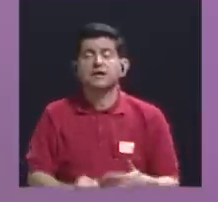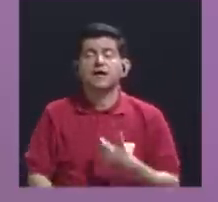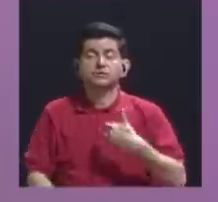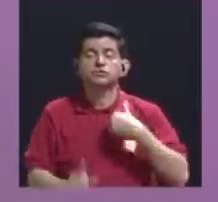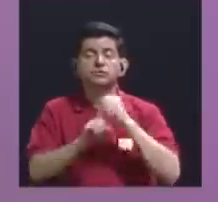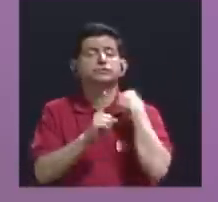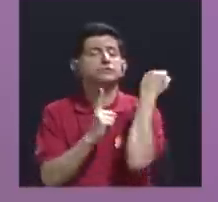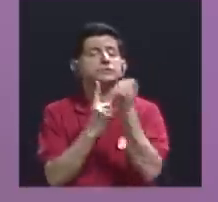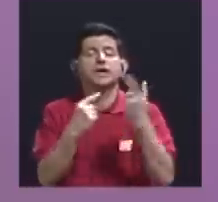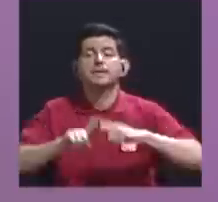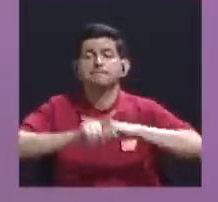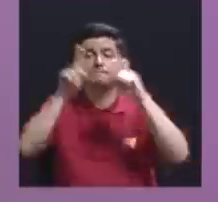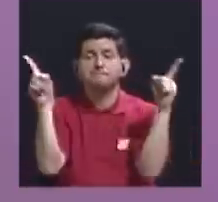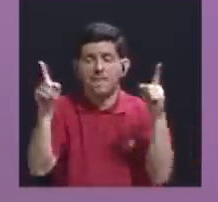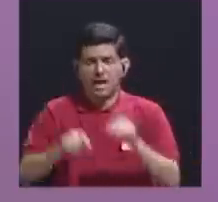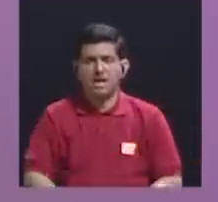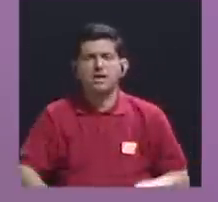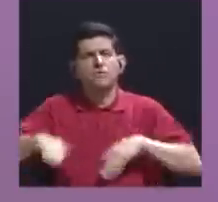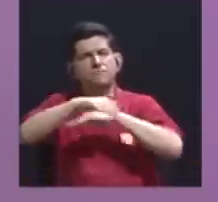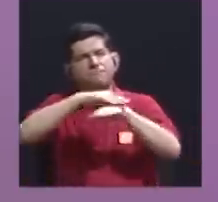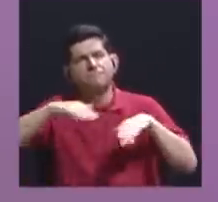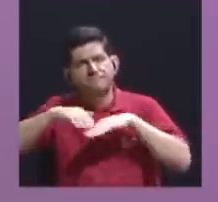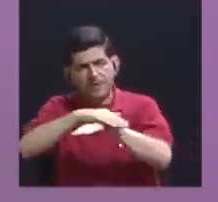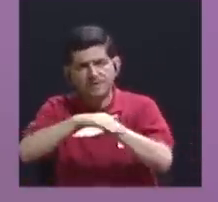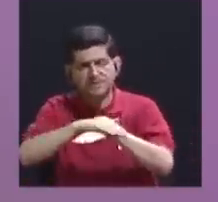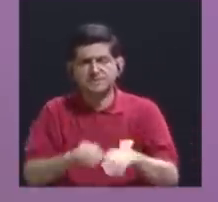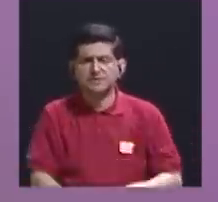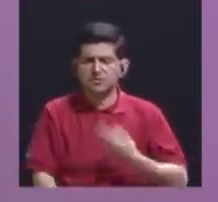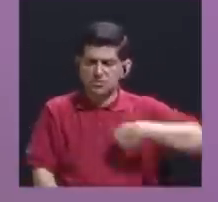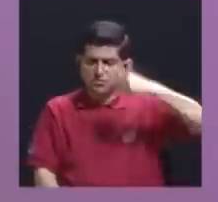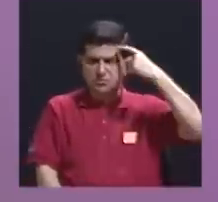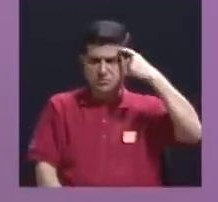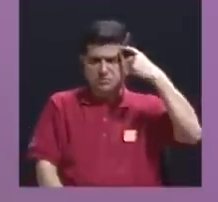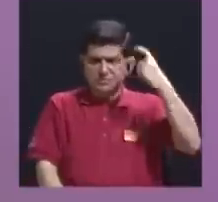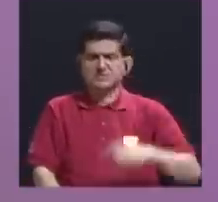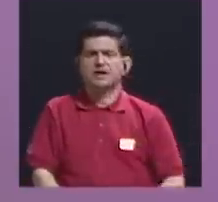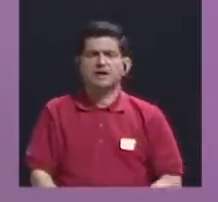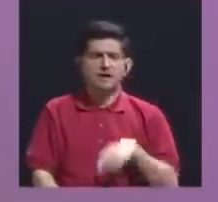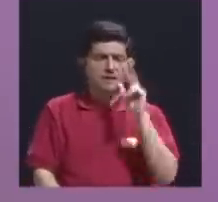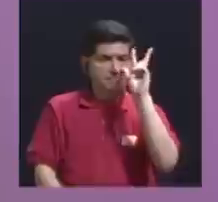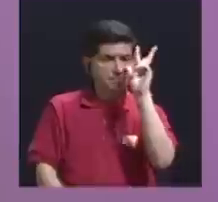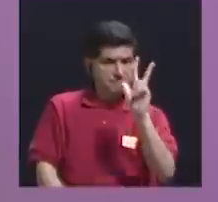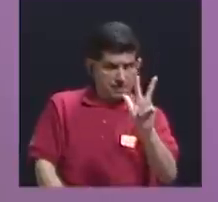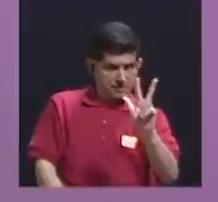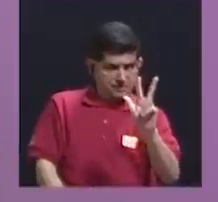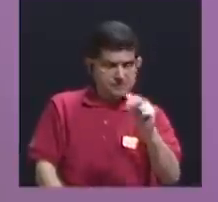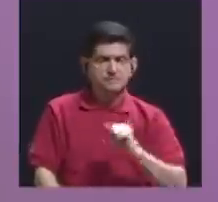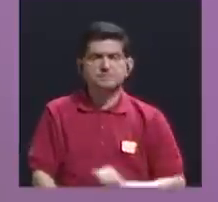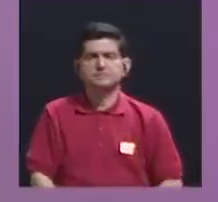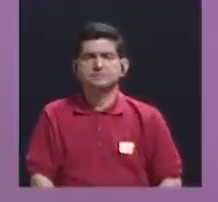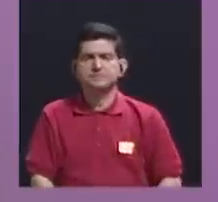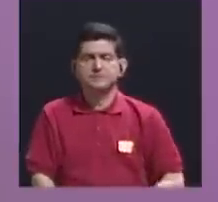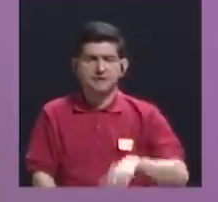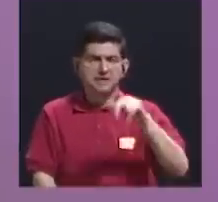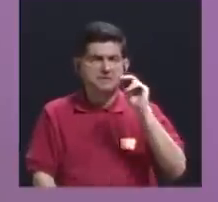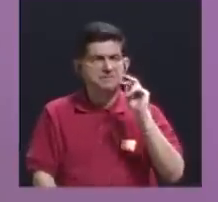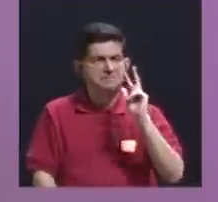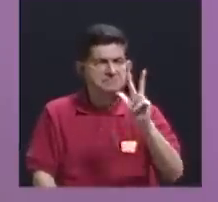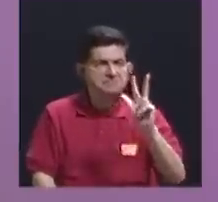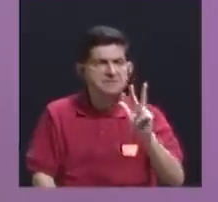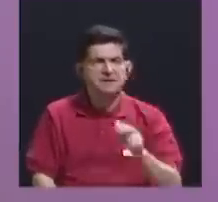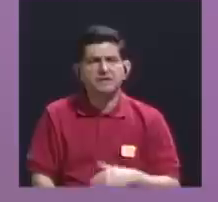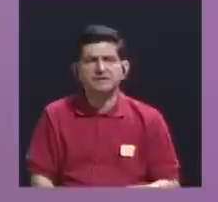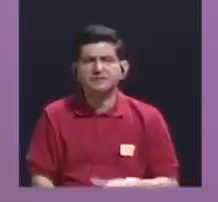pero digamos que fundamentalmente estaríamos pensando en estas tres en estas